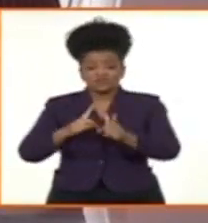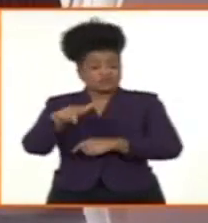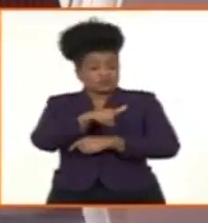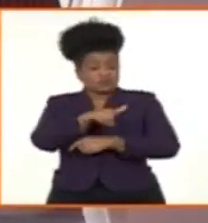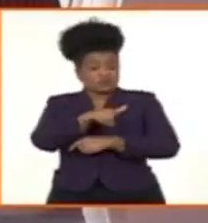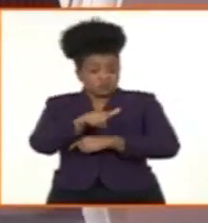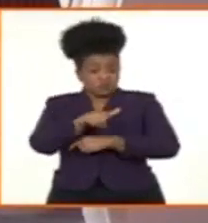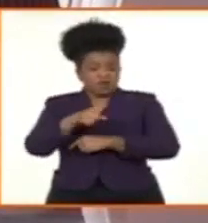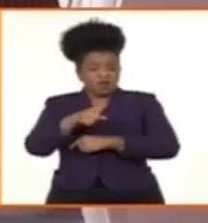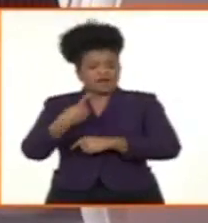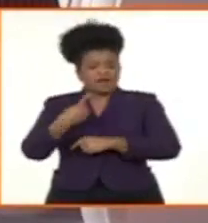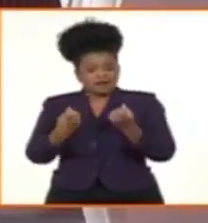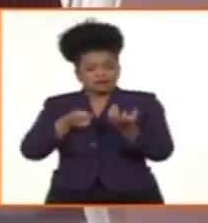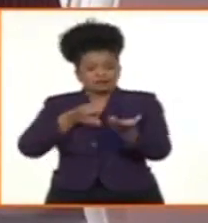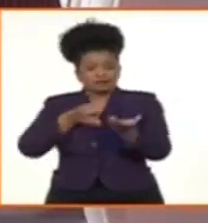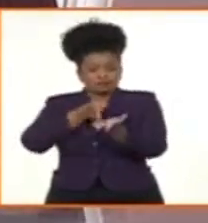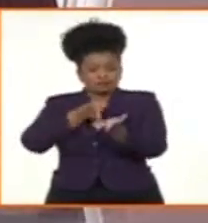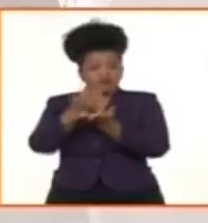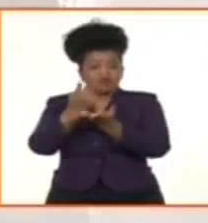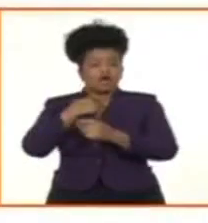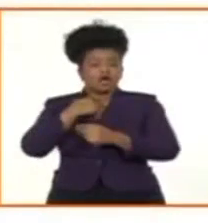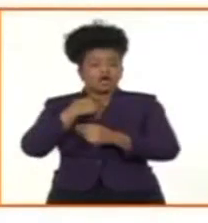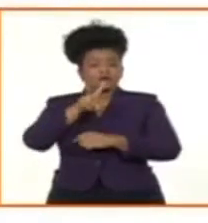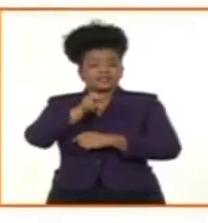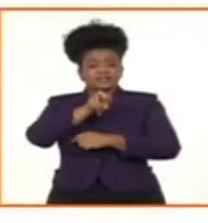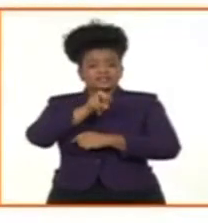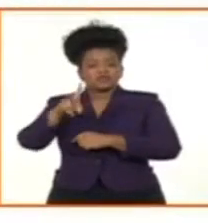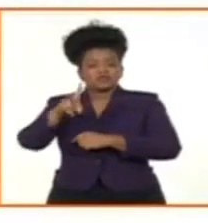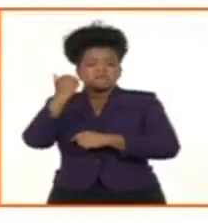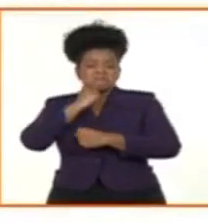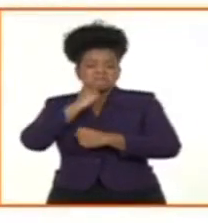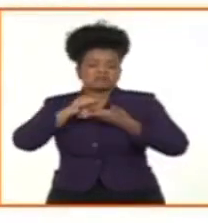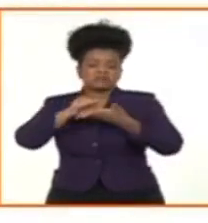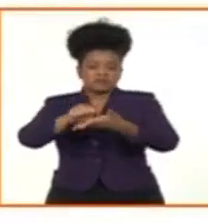continuar en el año 2022 en ampliar esos servicios de la conectividad institucional.